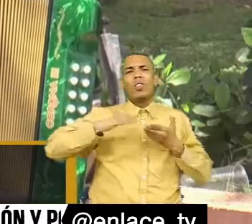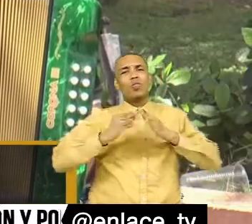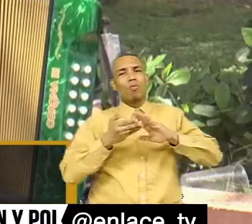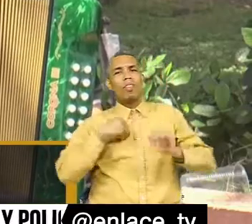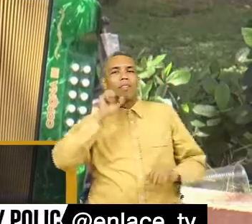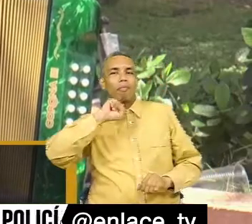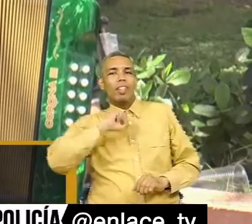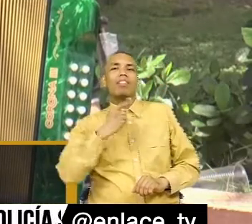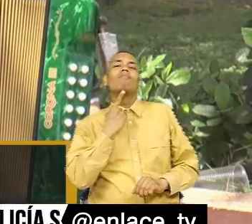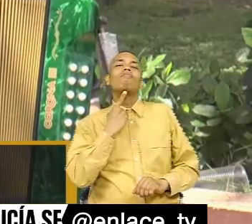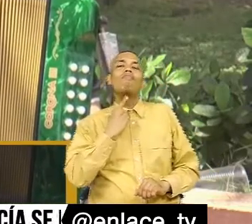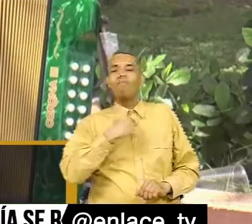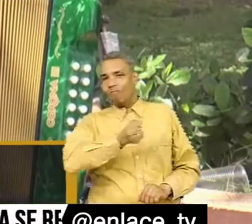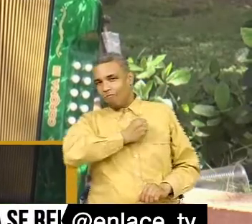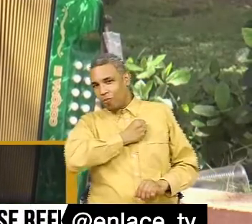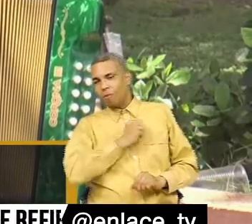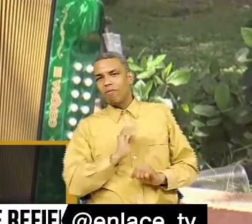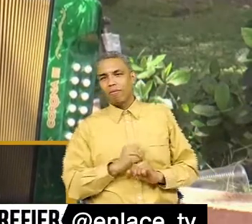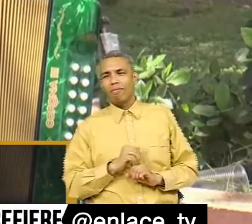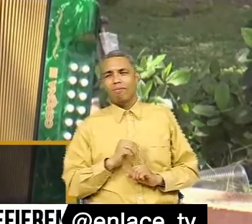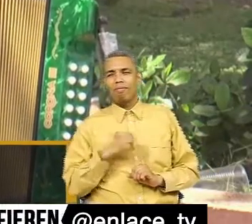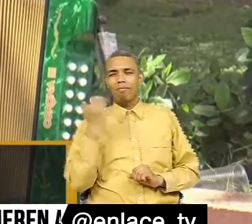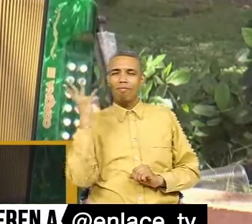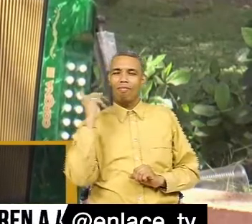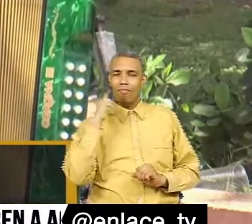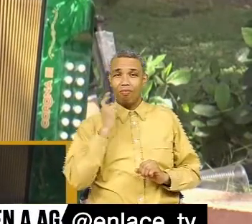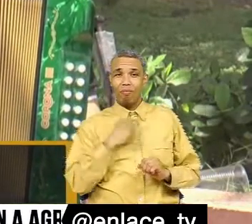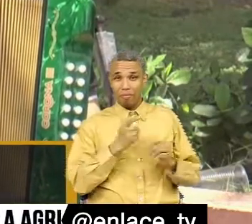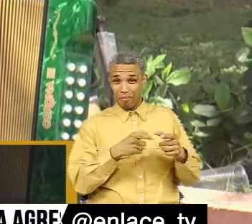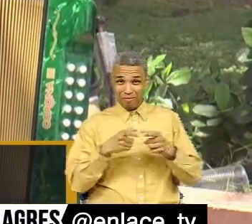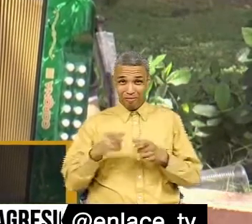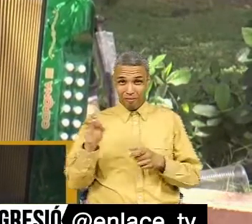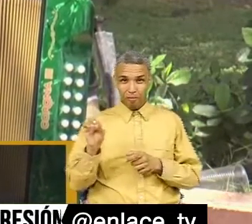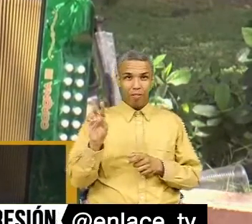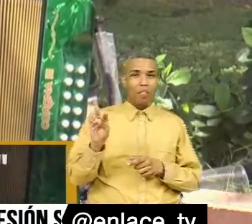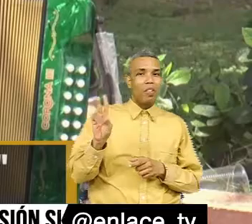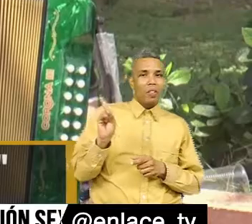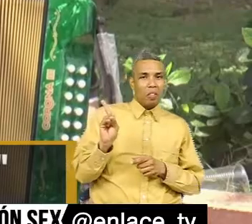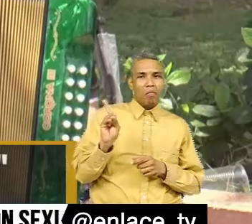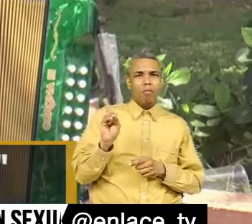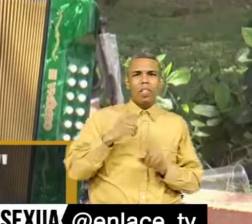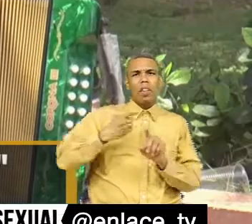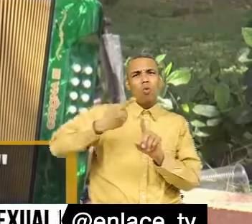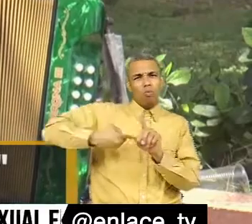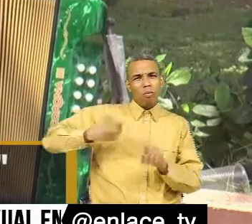los seguidores de nosotros también. Es una producción que sacamos aproximadamente hace un mes